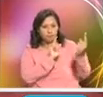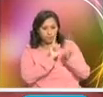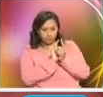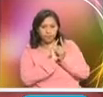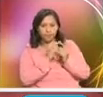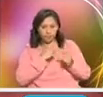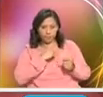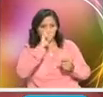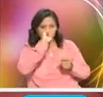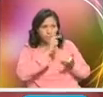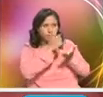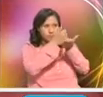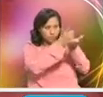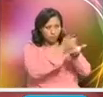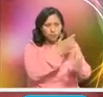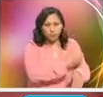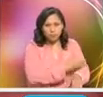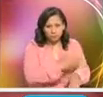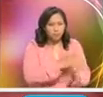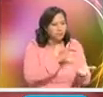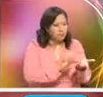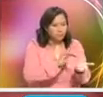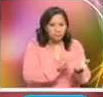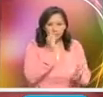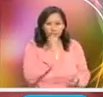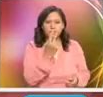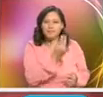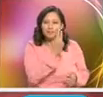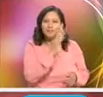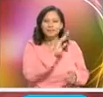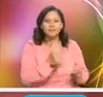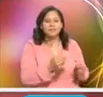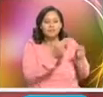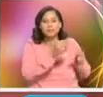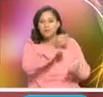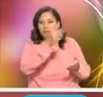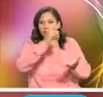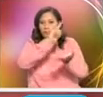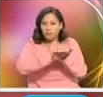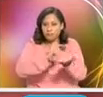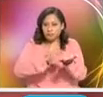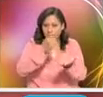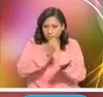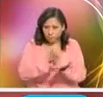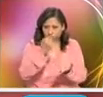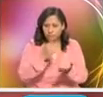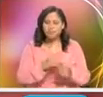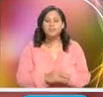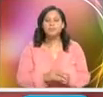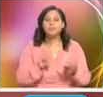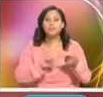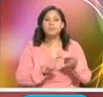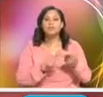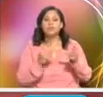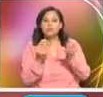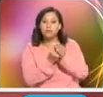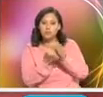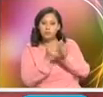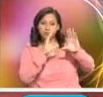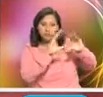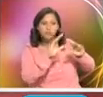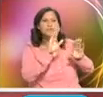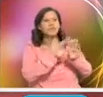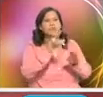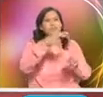damos asistencia y acompañamiento. Te apoyamos en que tu negocio esté regularizado. 2, te capacitamos en cómo cumplir con